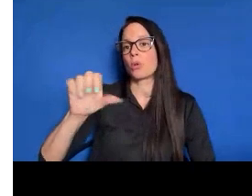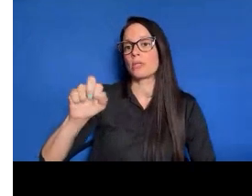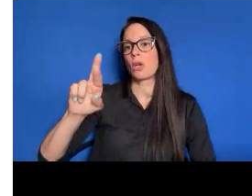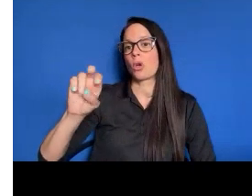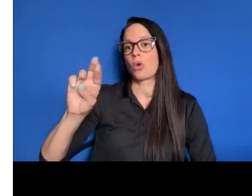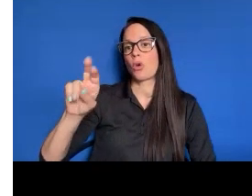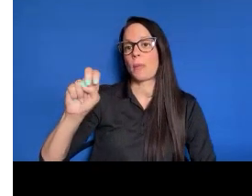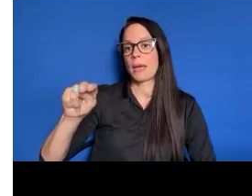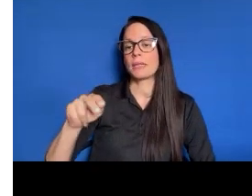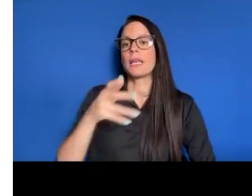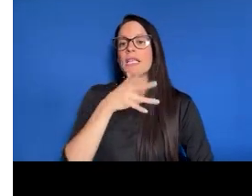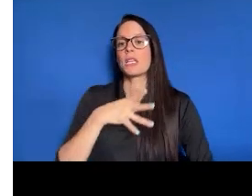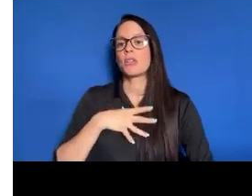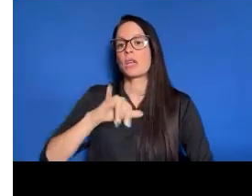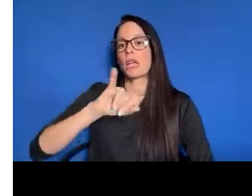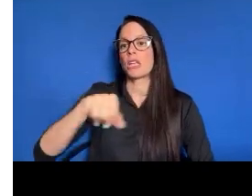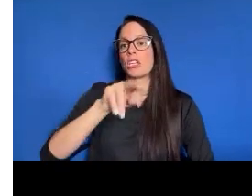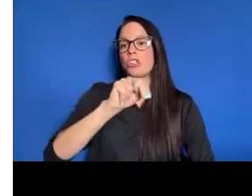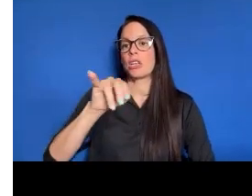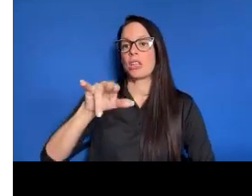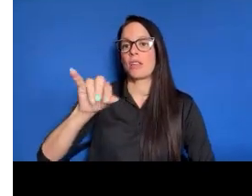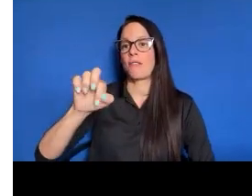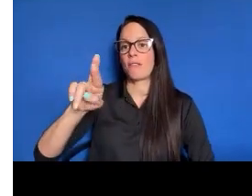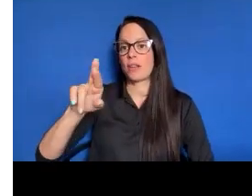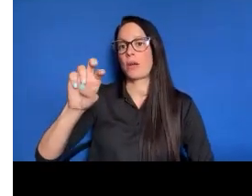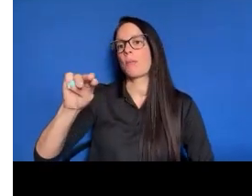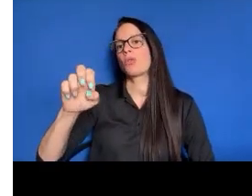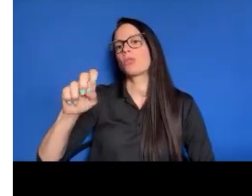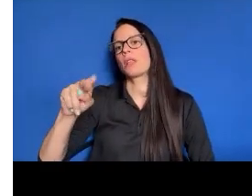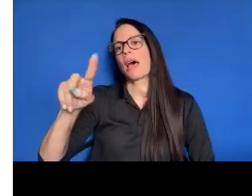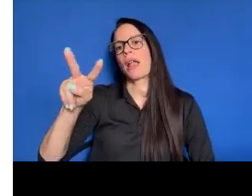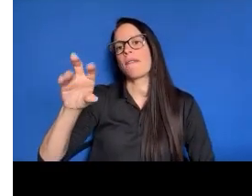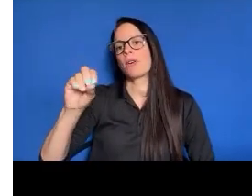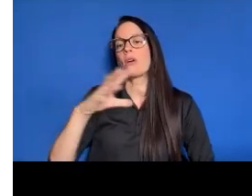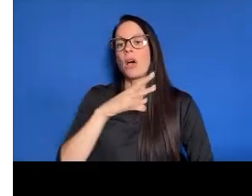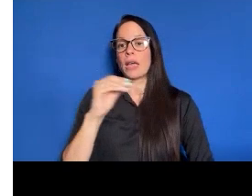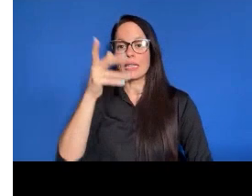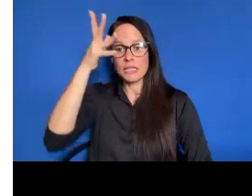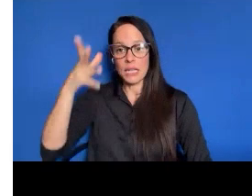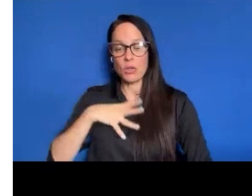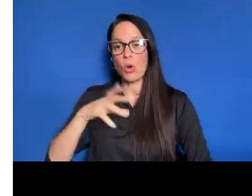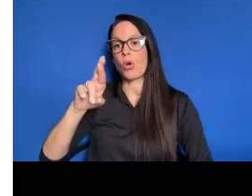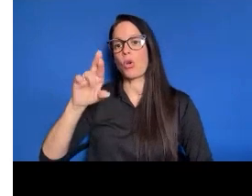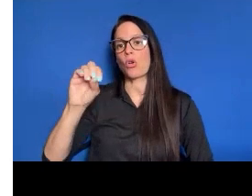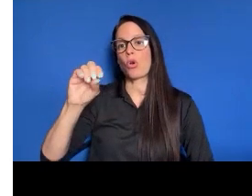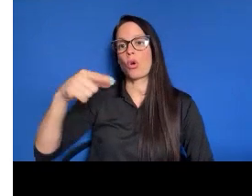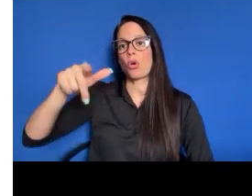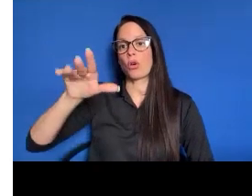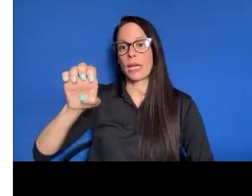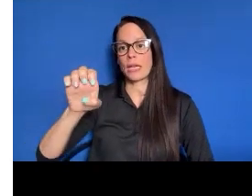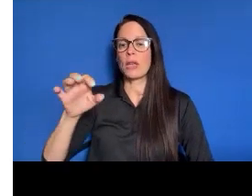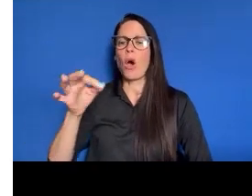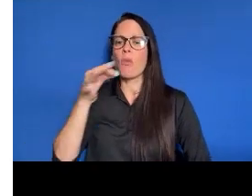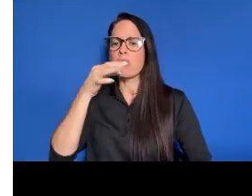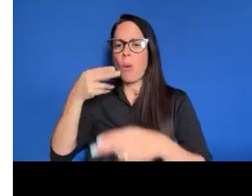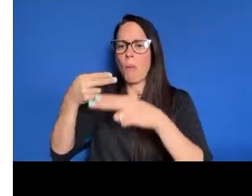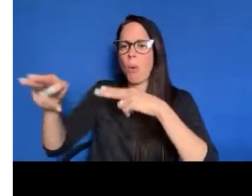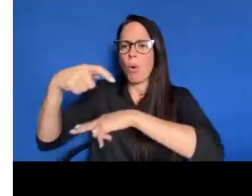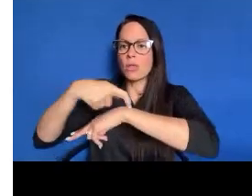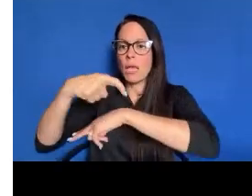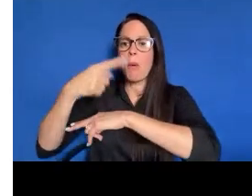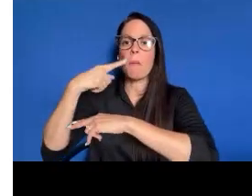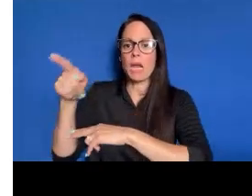Jennifer Montalvo y del señor Axel Roca Gracia. Así que me gustaría darles unos pequeños minutos, unos cortos minutos para que puedan presentarse